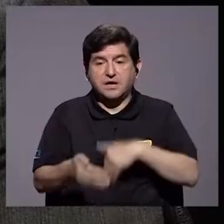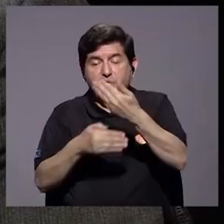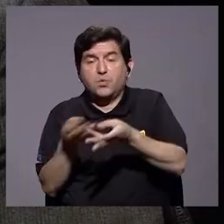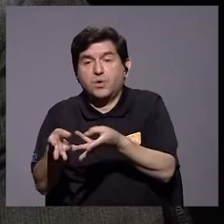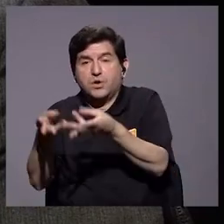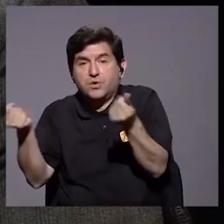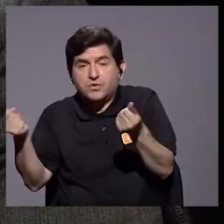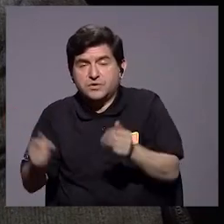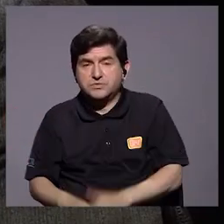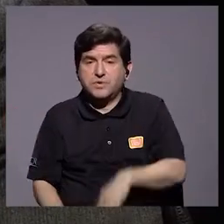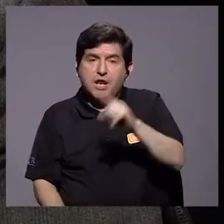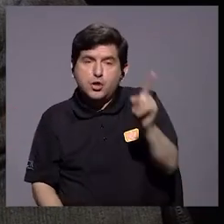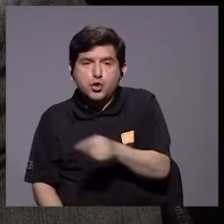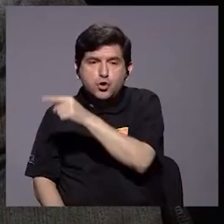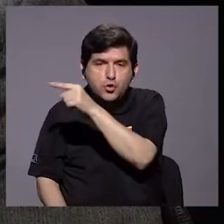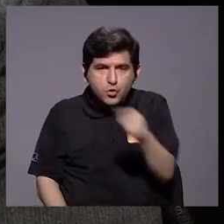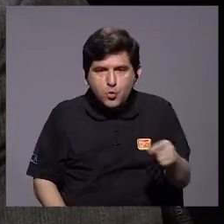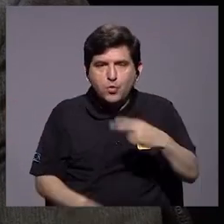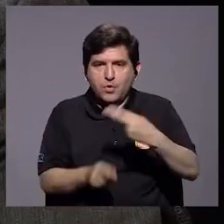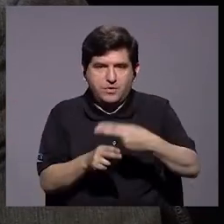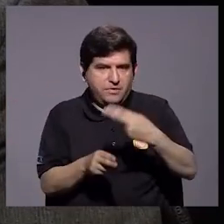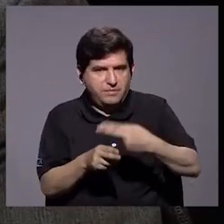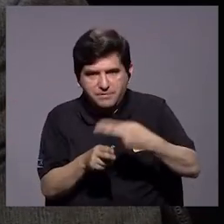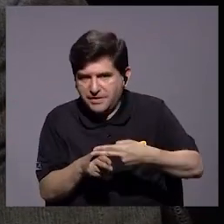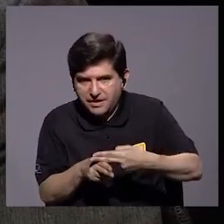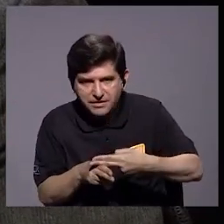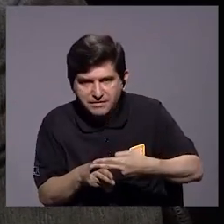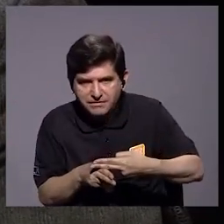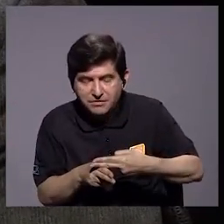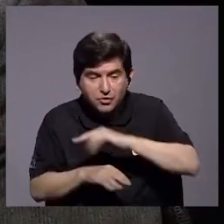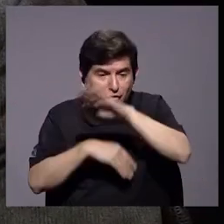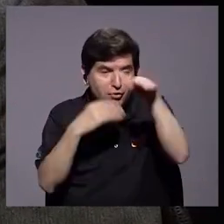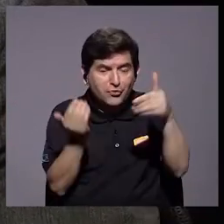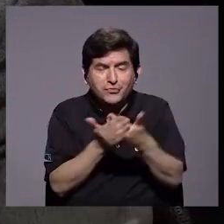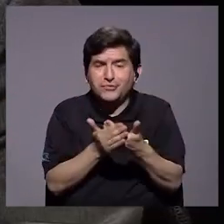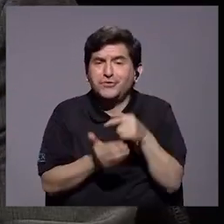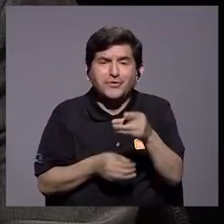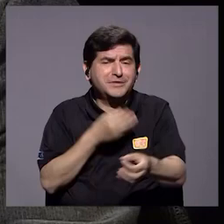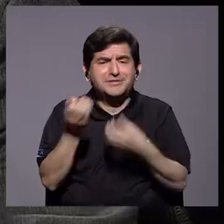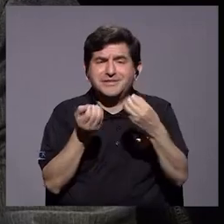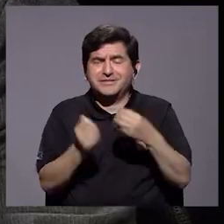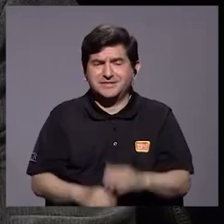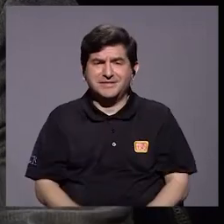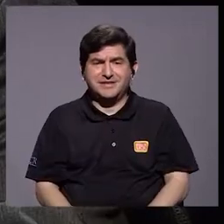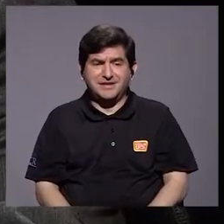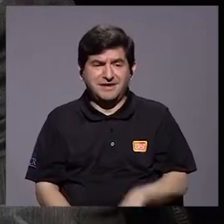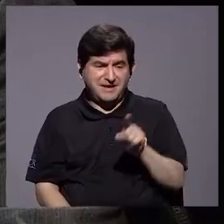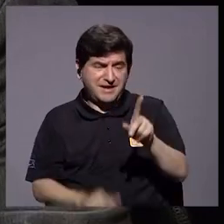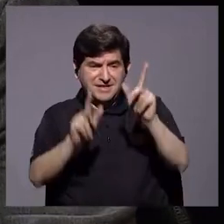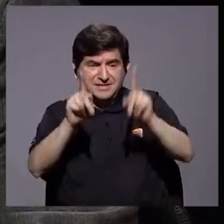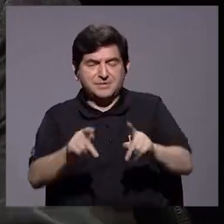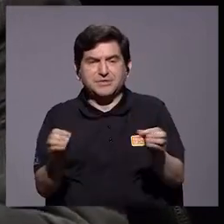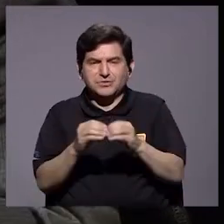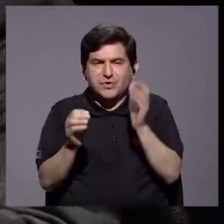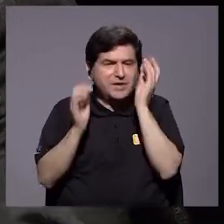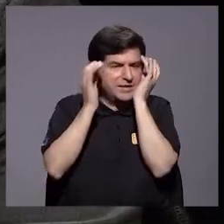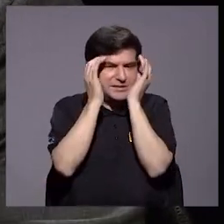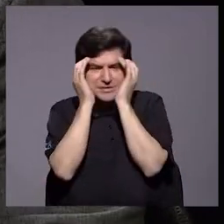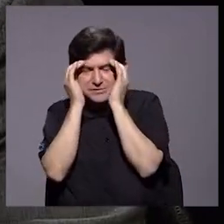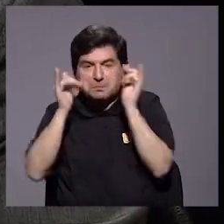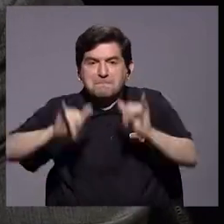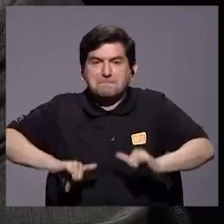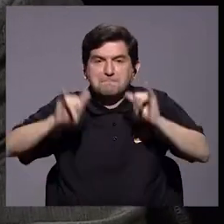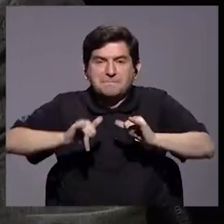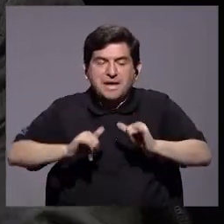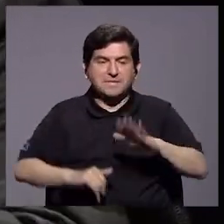hubo una nulidad en esos nombramientos todo eso hace que estos señores que están ahí estén más preocupados por preservarse